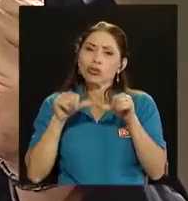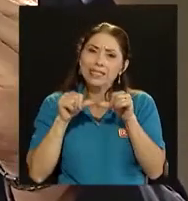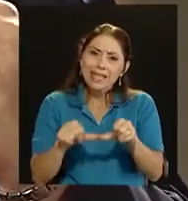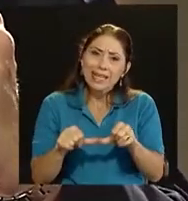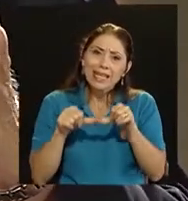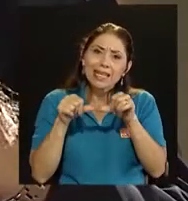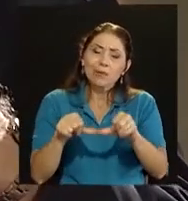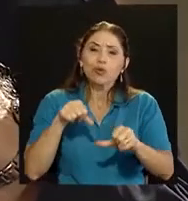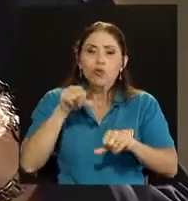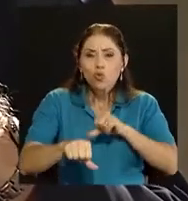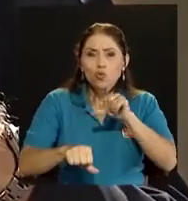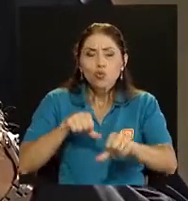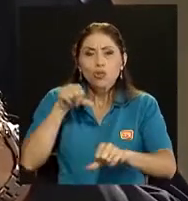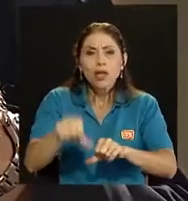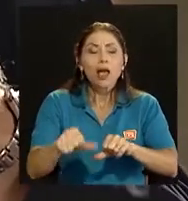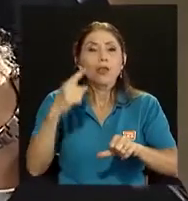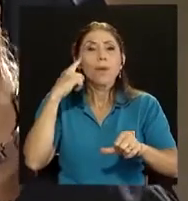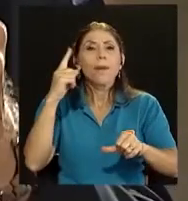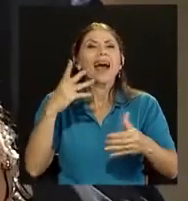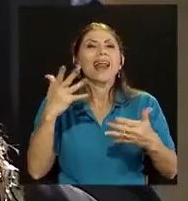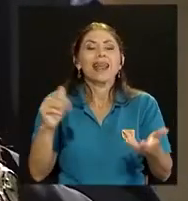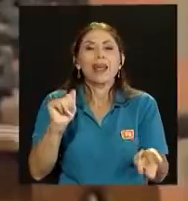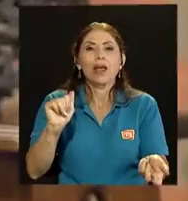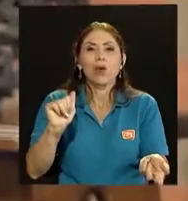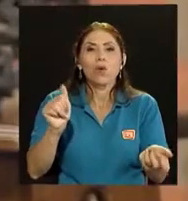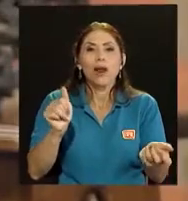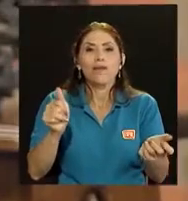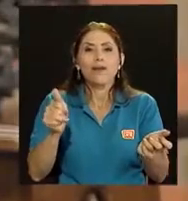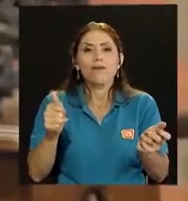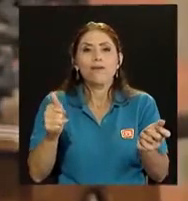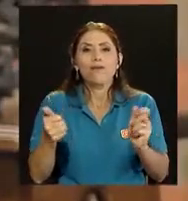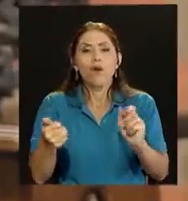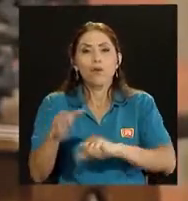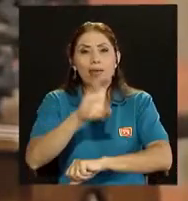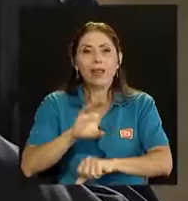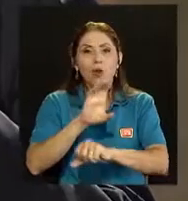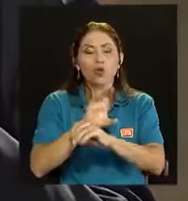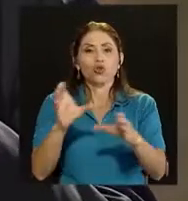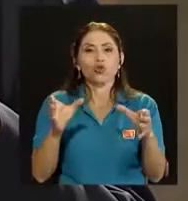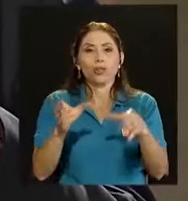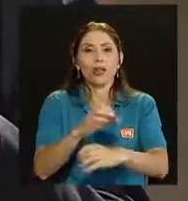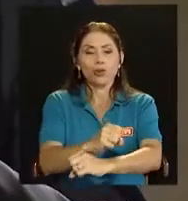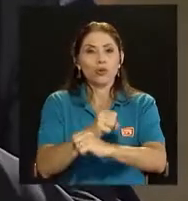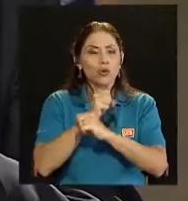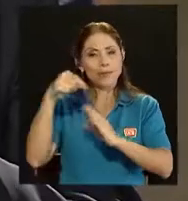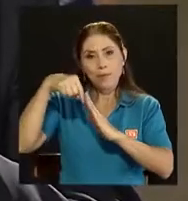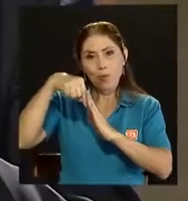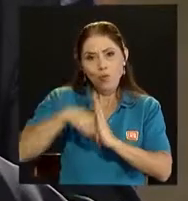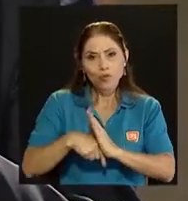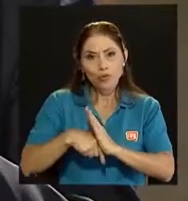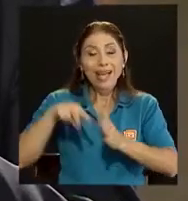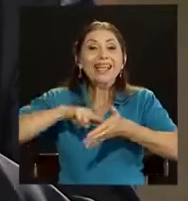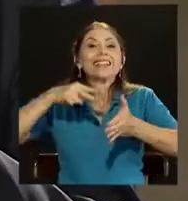para una reforma de profundez del Consejo de Seguridad, que consistía en aumentar